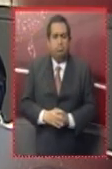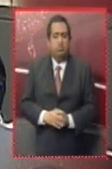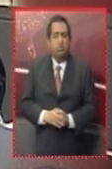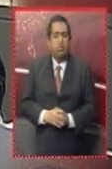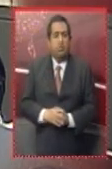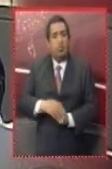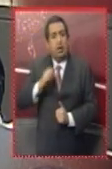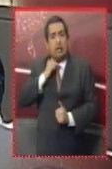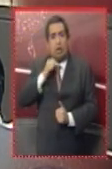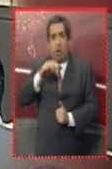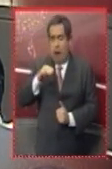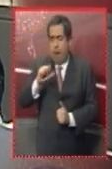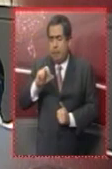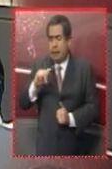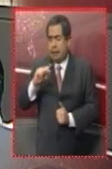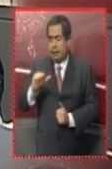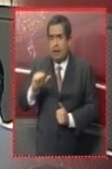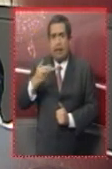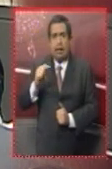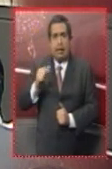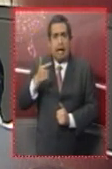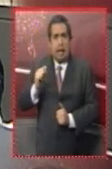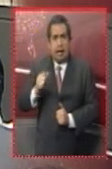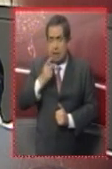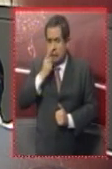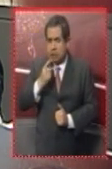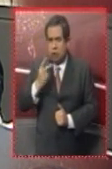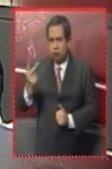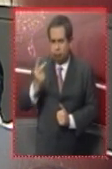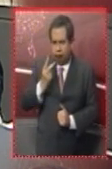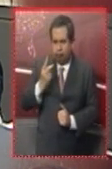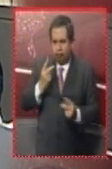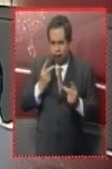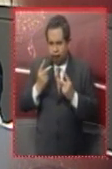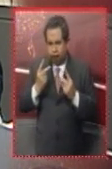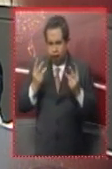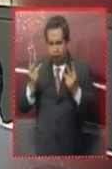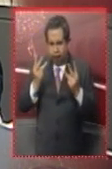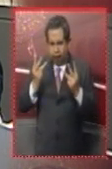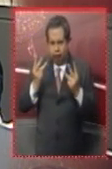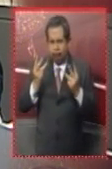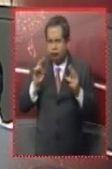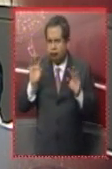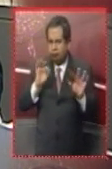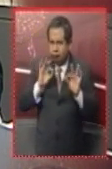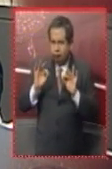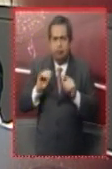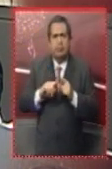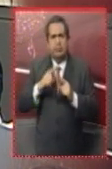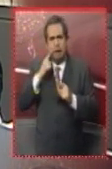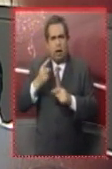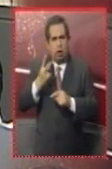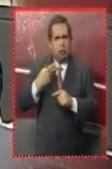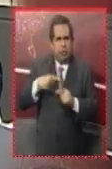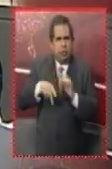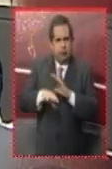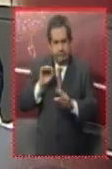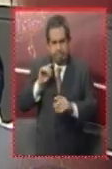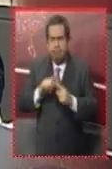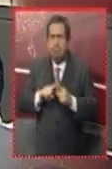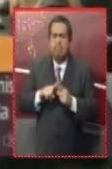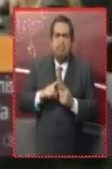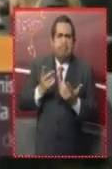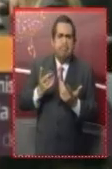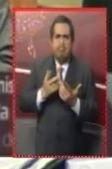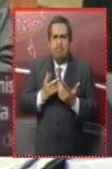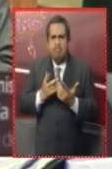senadora Marta Tagle señaló que en los perfiles de las dos ternas que presentó el Ejecutivo Federal para cubrir la vacante ministro de la Suprema Corte de Justicia de la Nación,